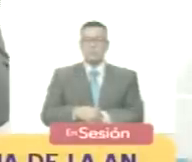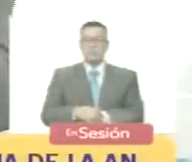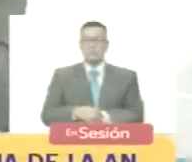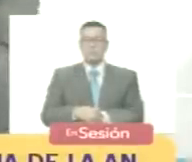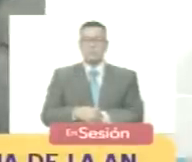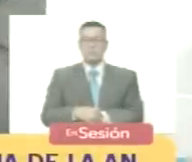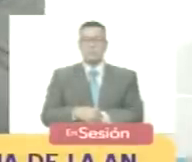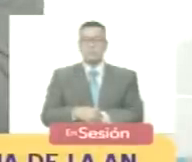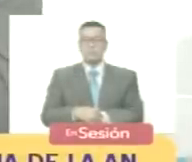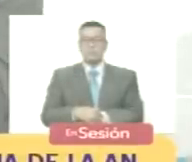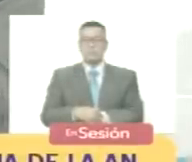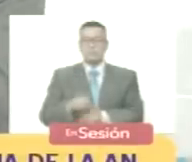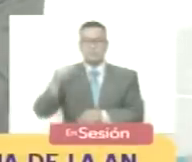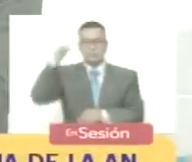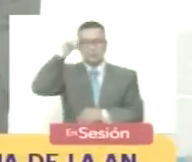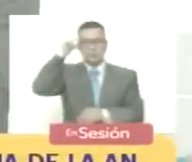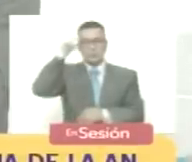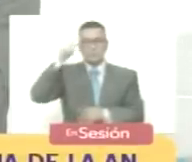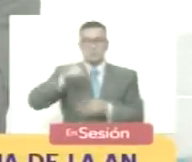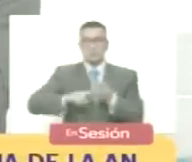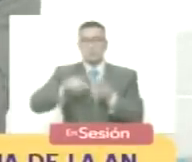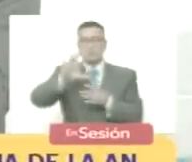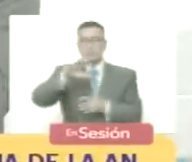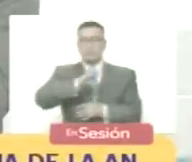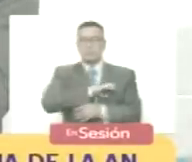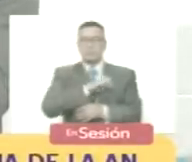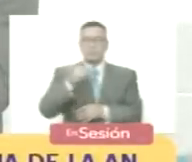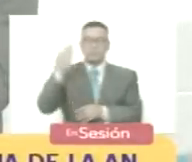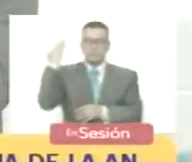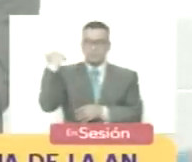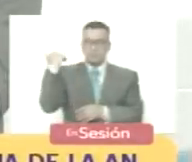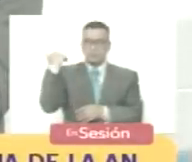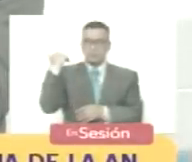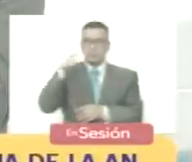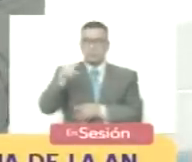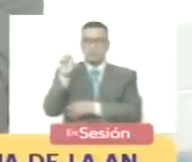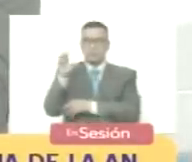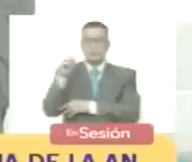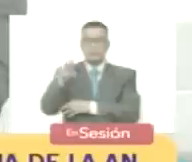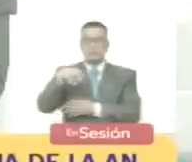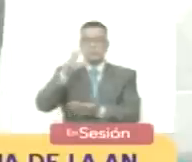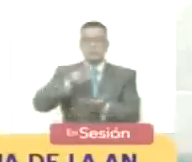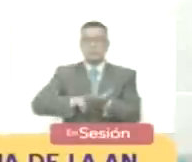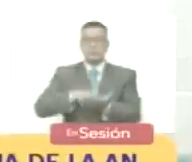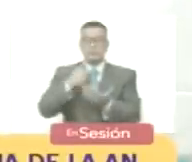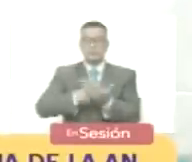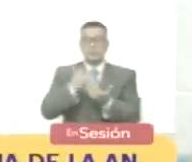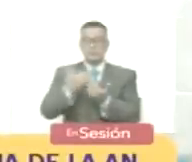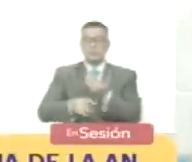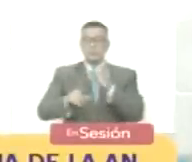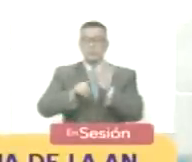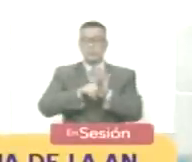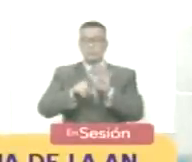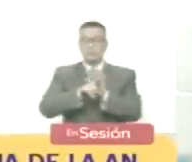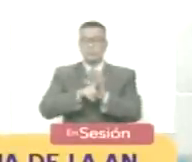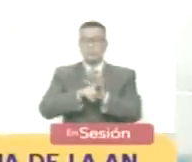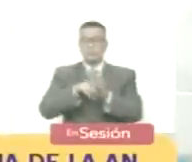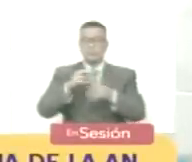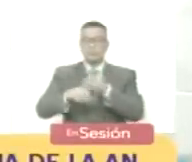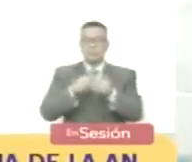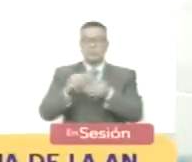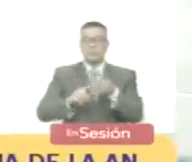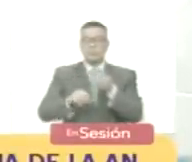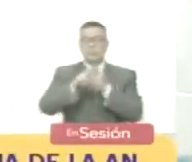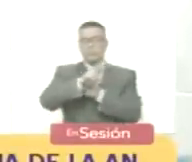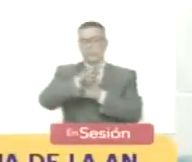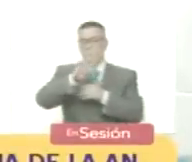en una fecha tan reciente como el 5 de enero pasado, esta Asamblea aprobó un plan legislativo constitutivo de